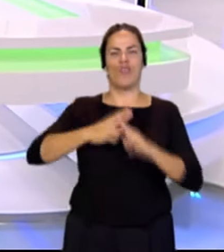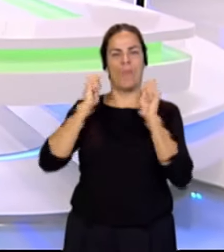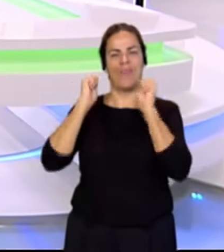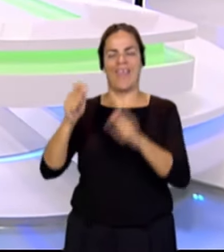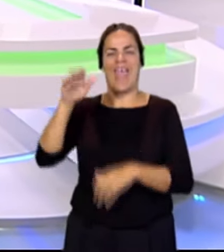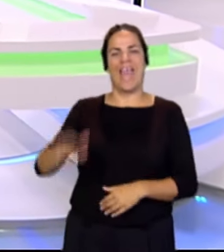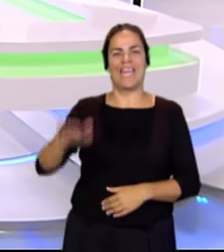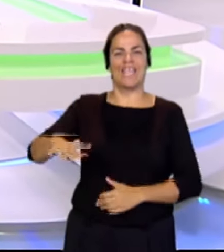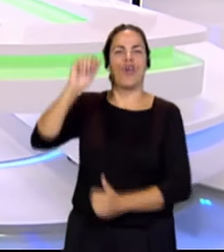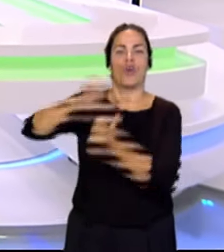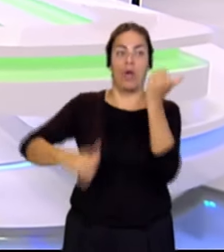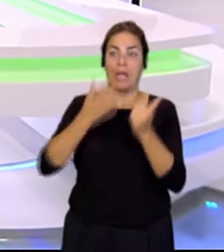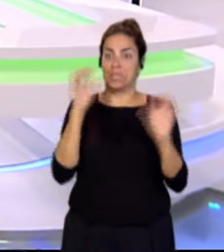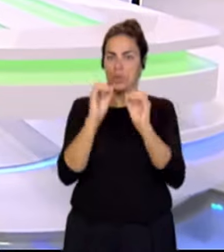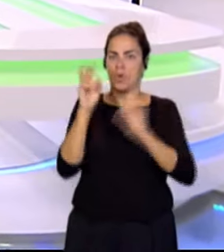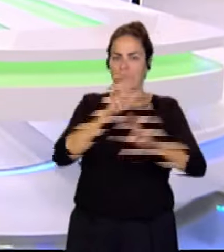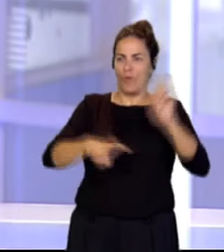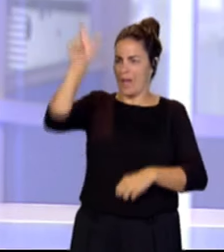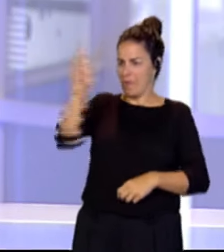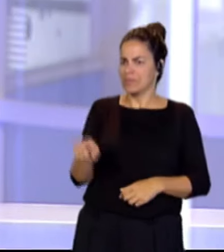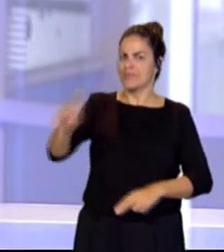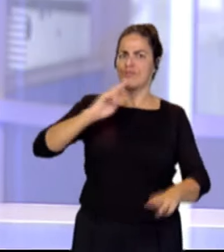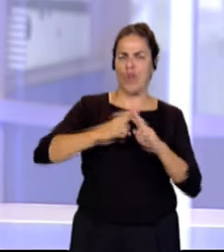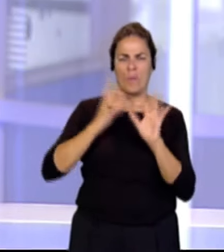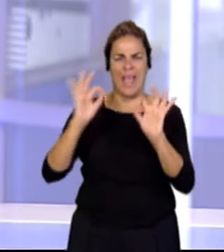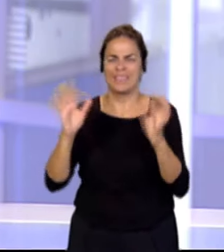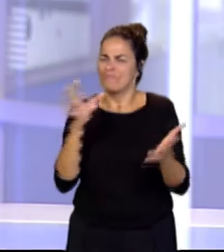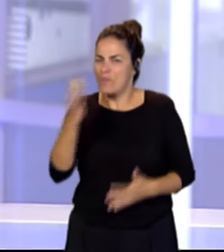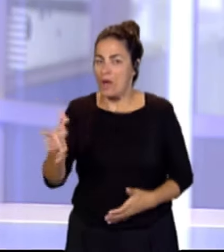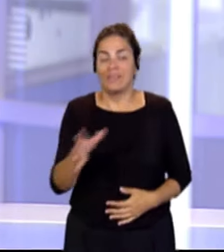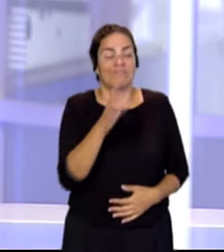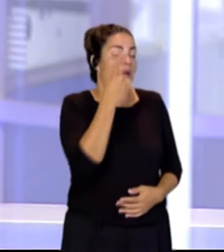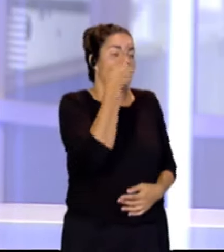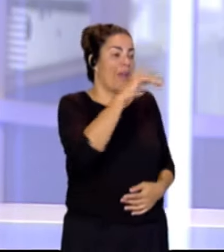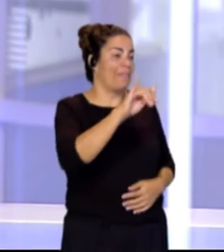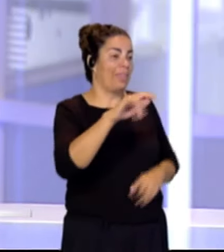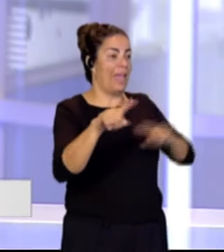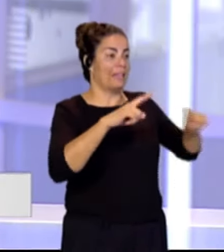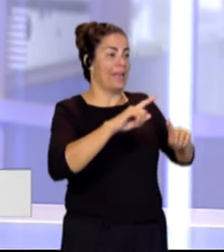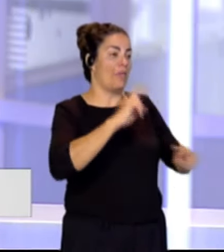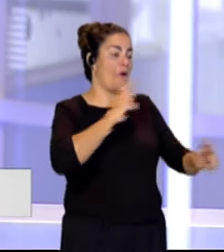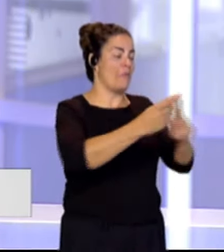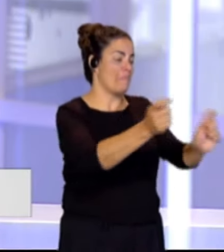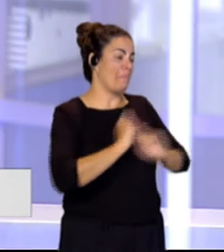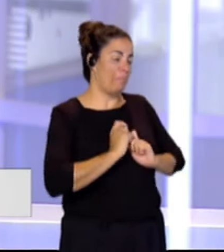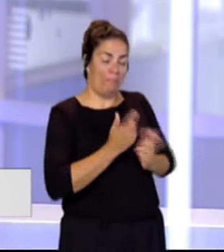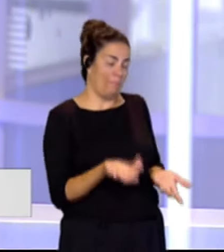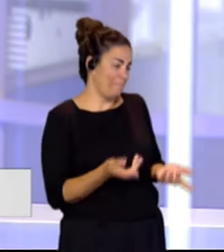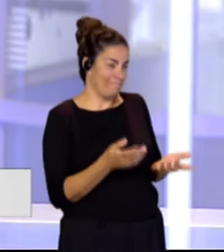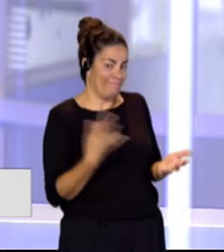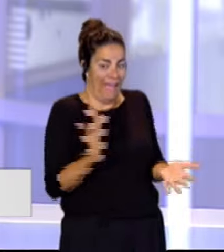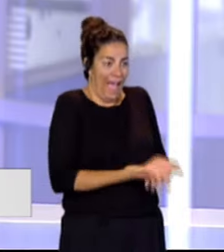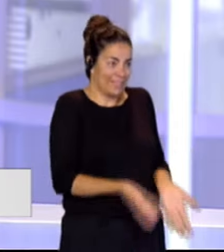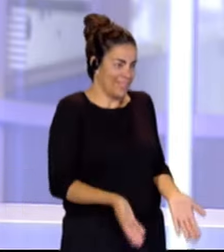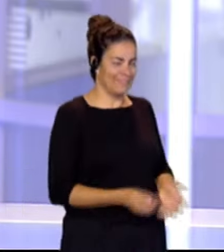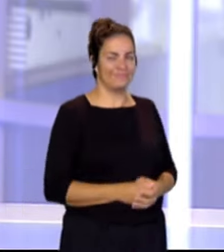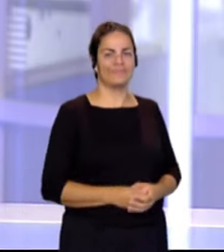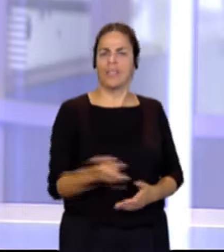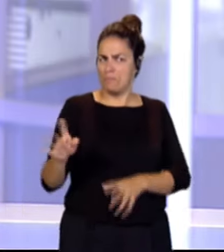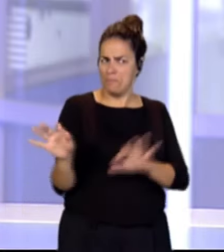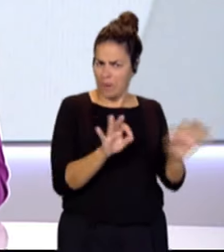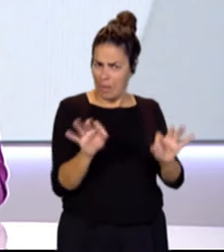cuando te buscas en Google por qué eso me lo puse un entrenador una vez como apodo y ahí se quedó y H hasta hoy estás preparado ya